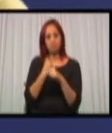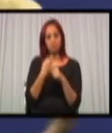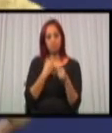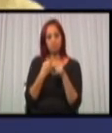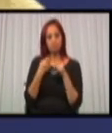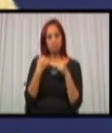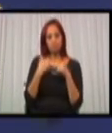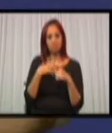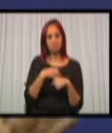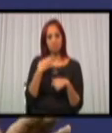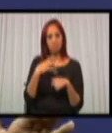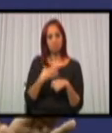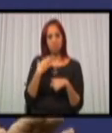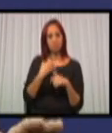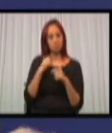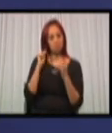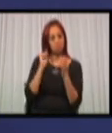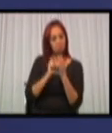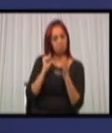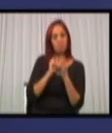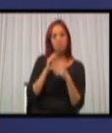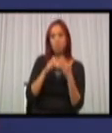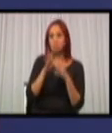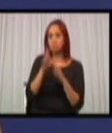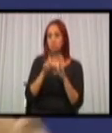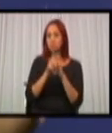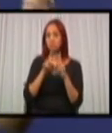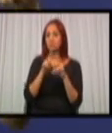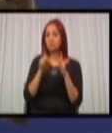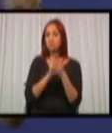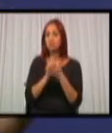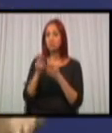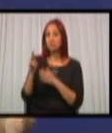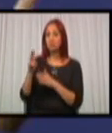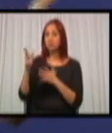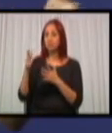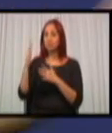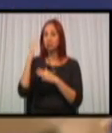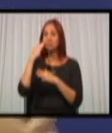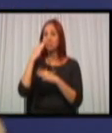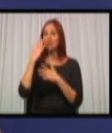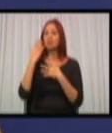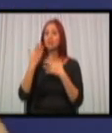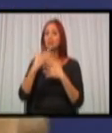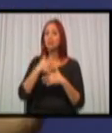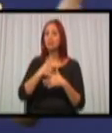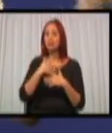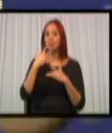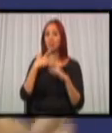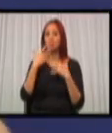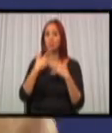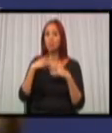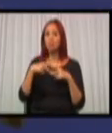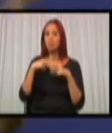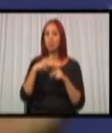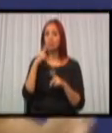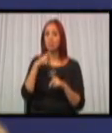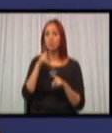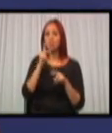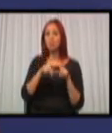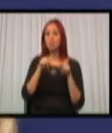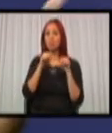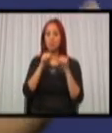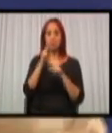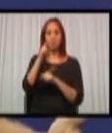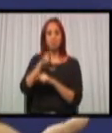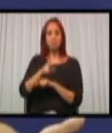Que está apelando, sí, están todos sus derechos legalmente. Pero San Mateo, sepan lo que tienen. ¿Cómo van a elegir lo mismo? No podemos seguir con lo